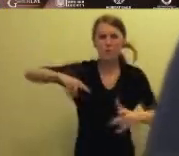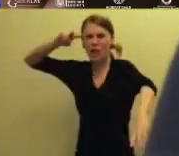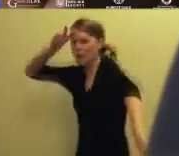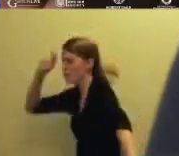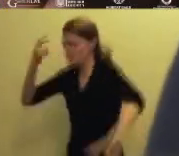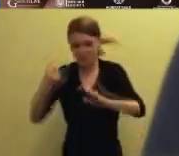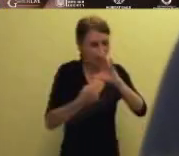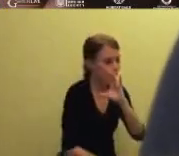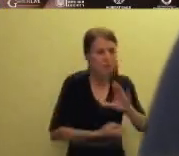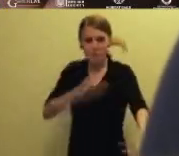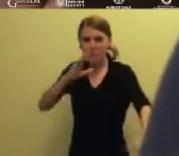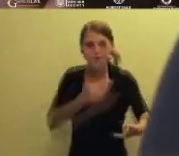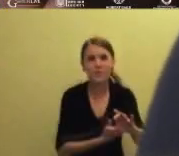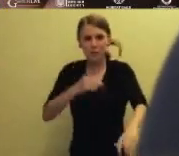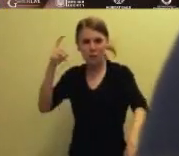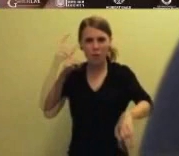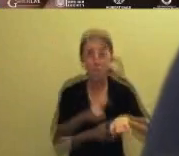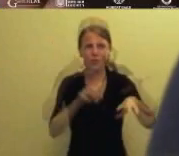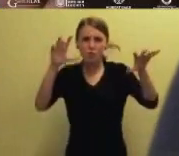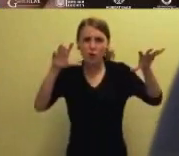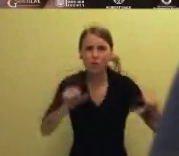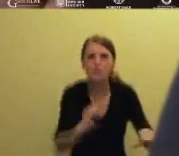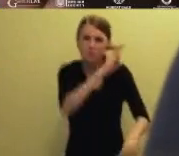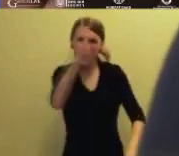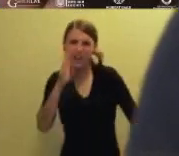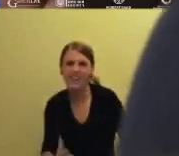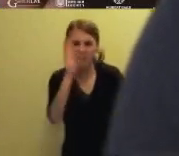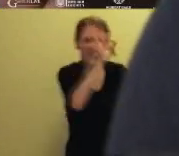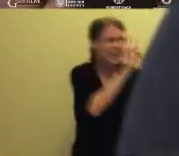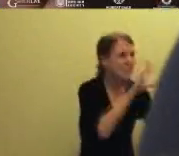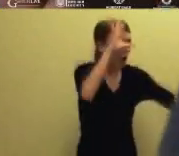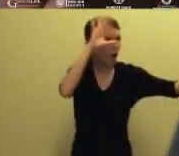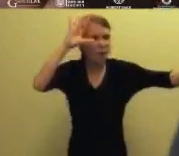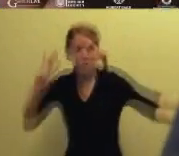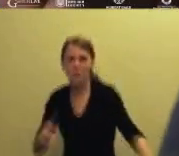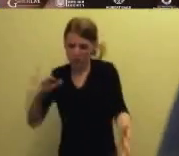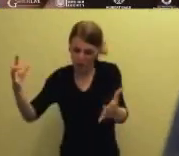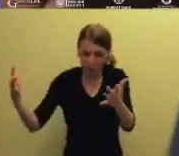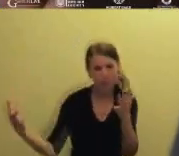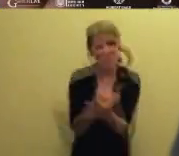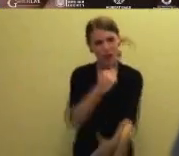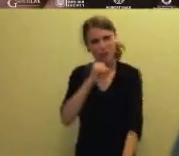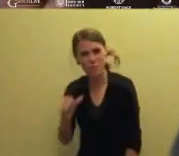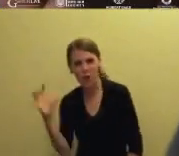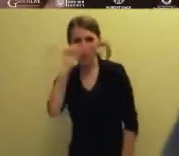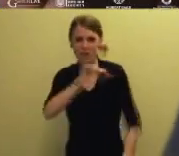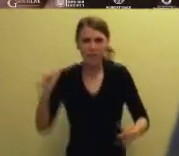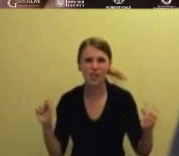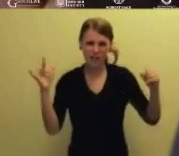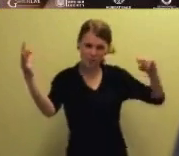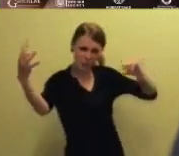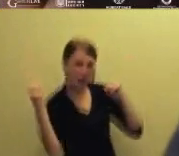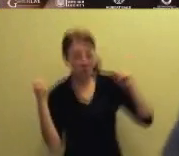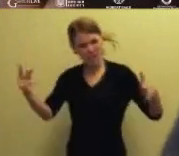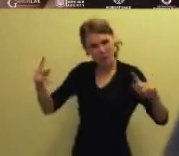en el inicio en alguna escena muy sustancial de donde se están peleando uno se están robando no sé quién se alarga